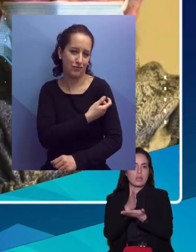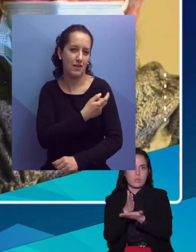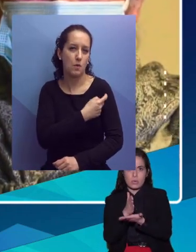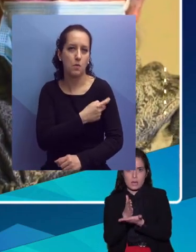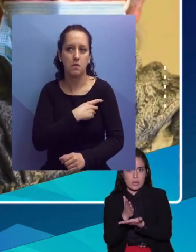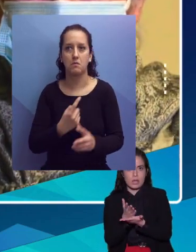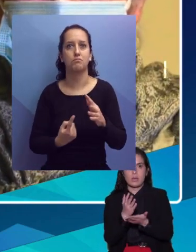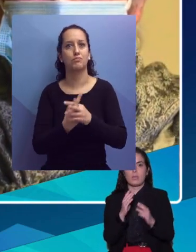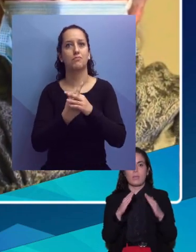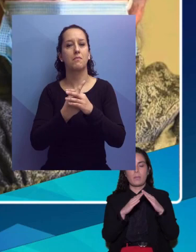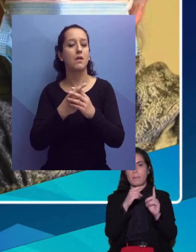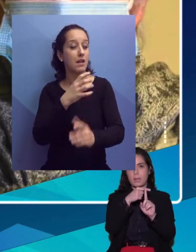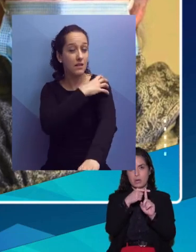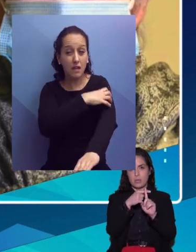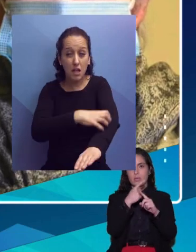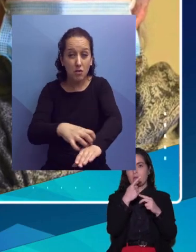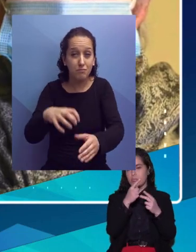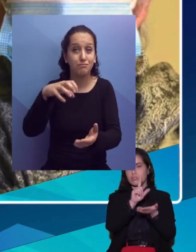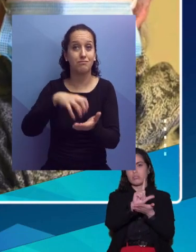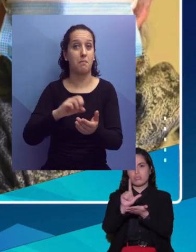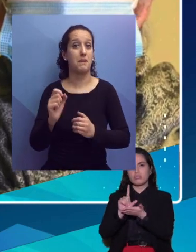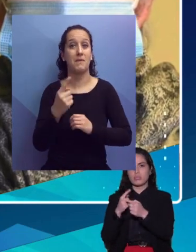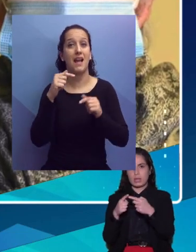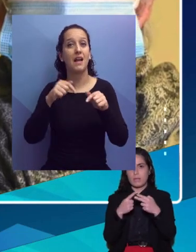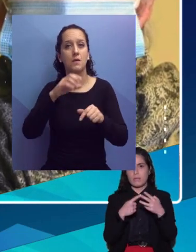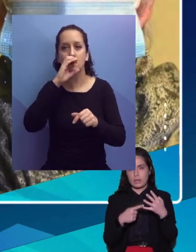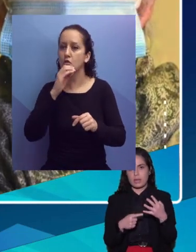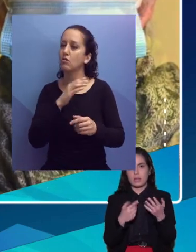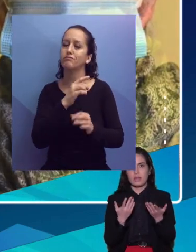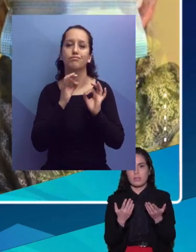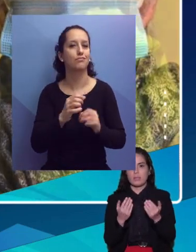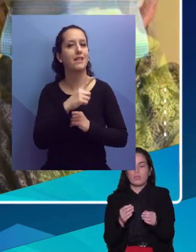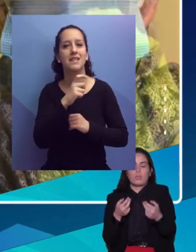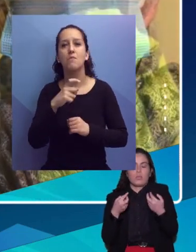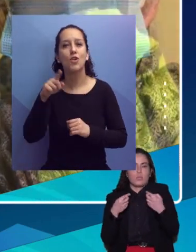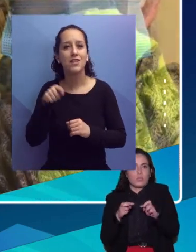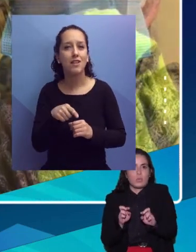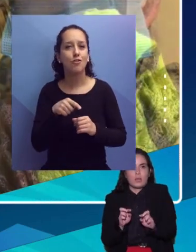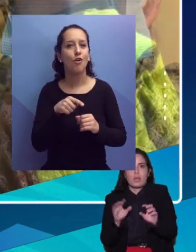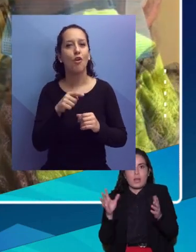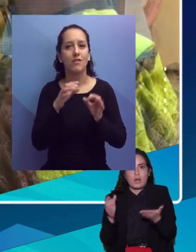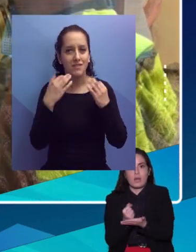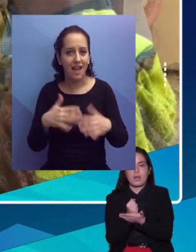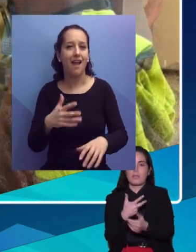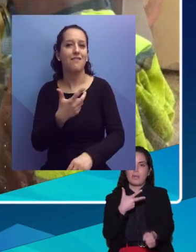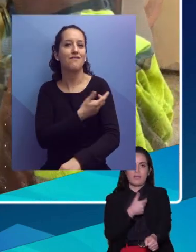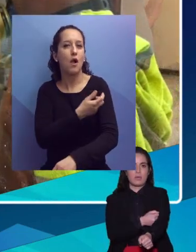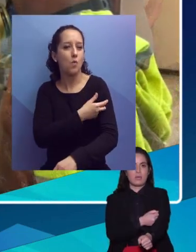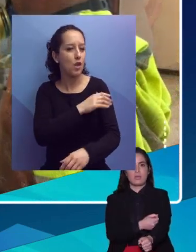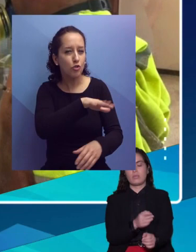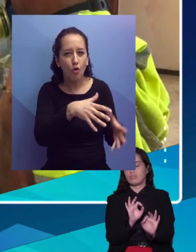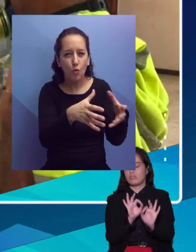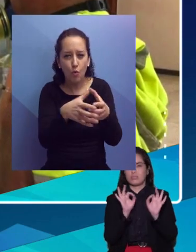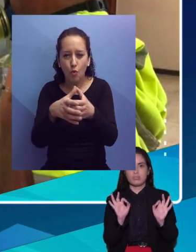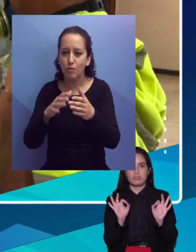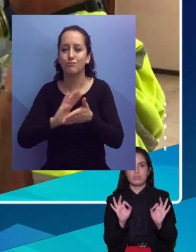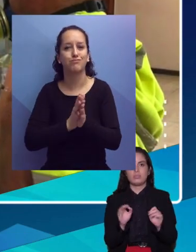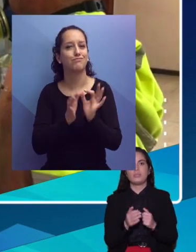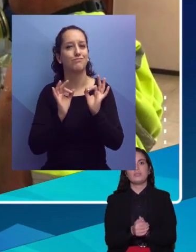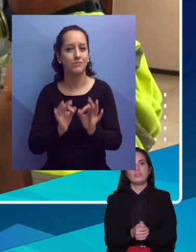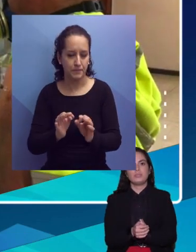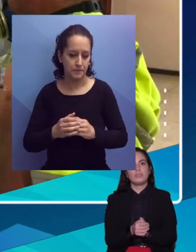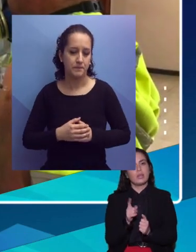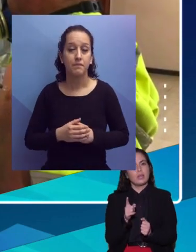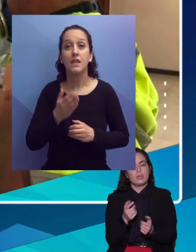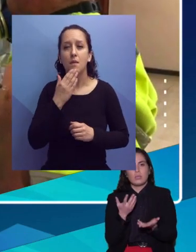capital regional primera a nivel país en completar el 100% de vacunación para todos los grupos objetivo. A esto se suma el trabajo